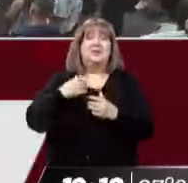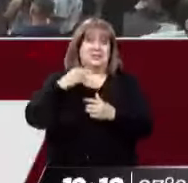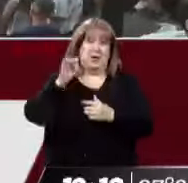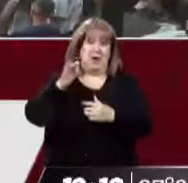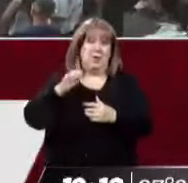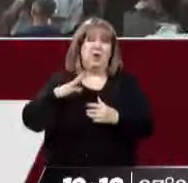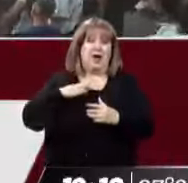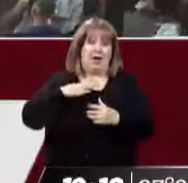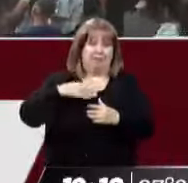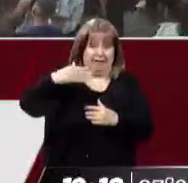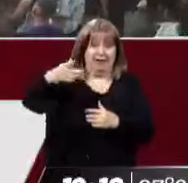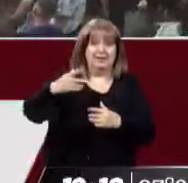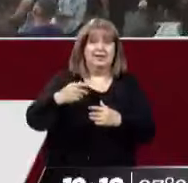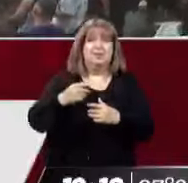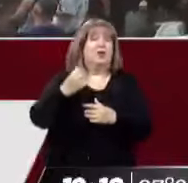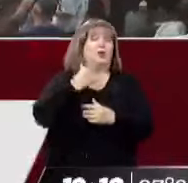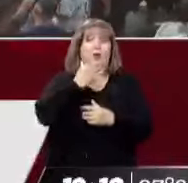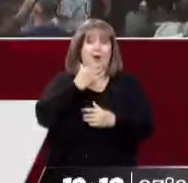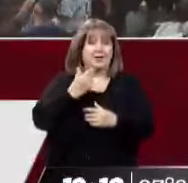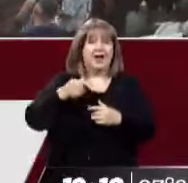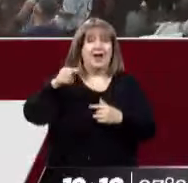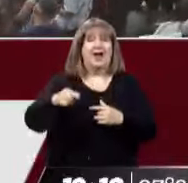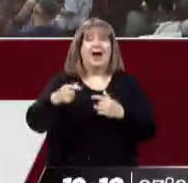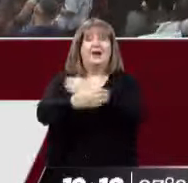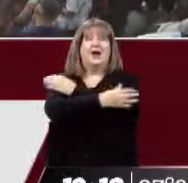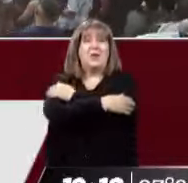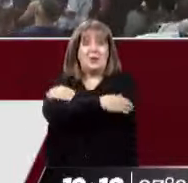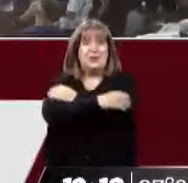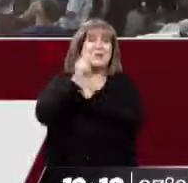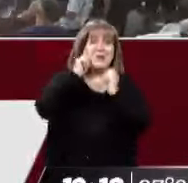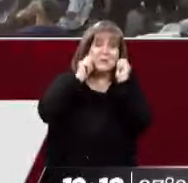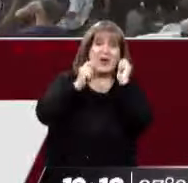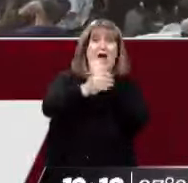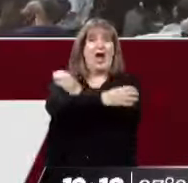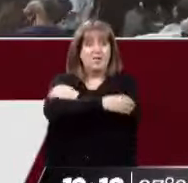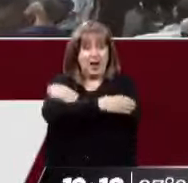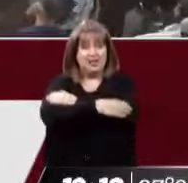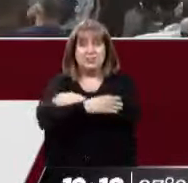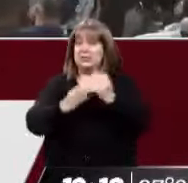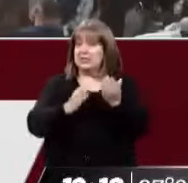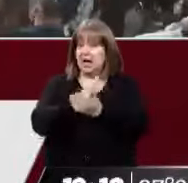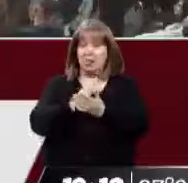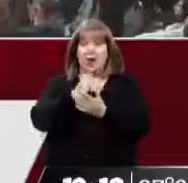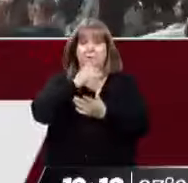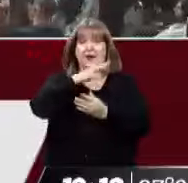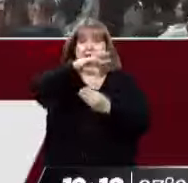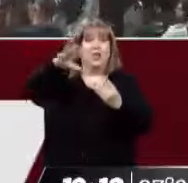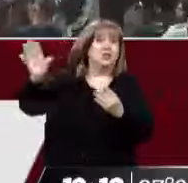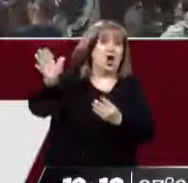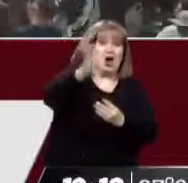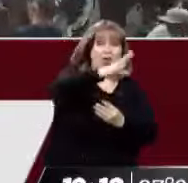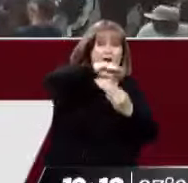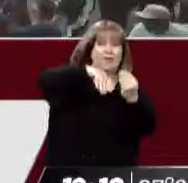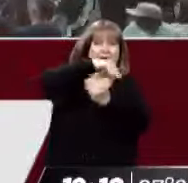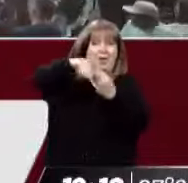antes, pero todos nos besaban, nos abrazaban. ¡Vamos, Julián! ¡Ganamos! ¿Viste? Cuando vos decís, somos una familia, estamos todos